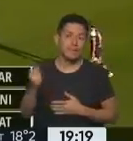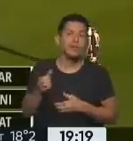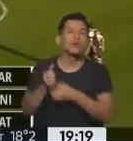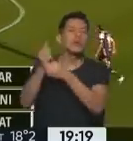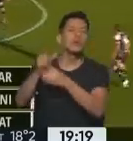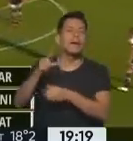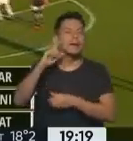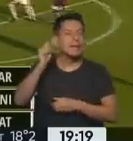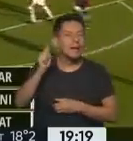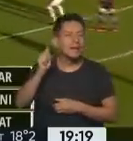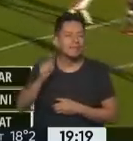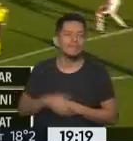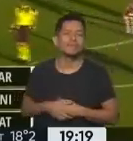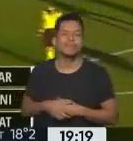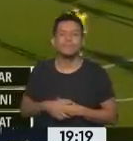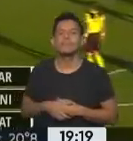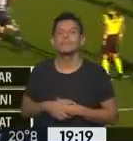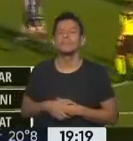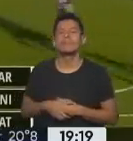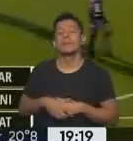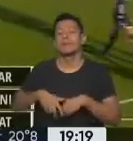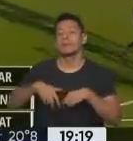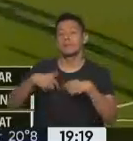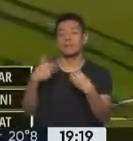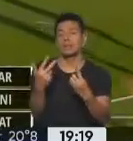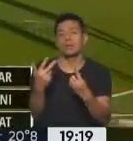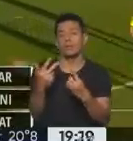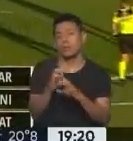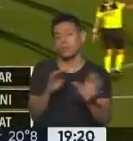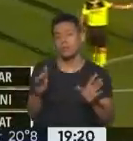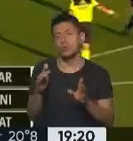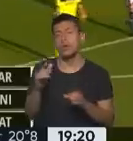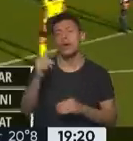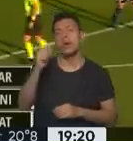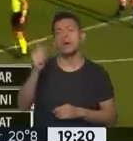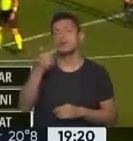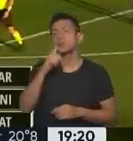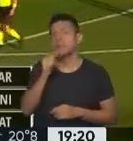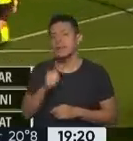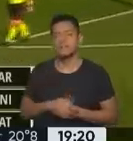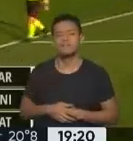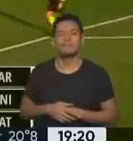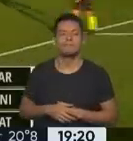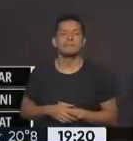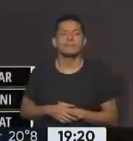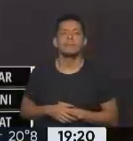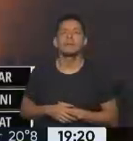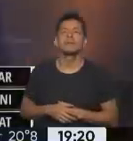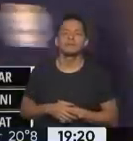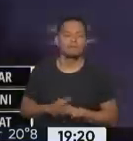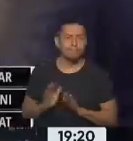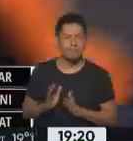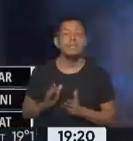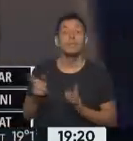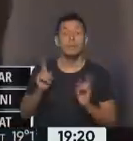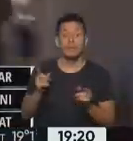de la ciudad de Rosario. Y el 3-1 definitivo, como decíamos, Sosa Acosta también para el 3-1 definitivo. En este repaso, Sarmiento,